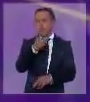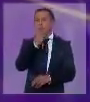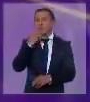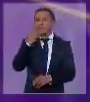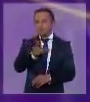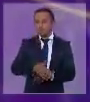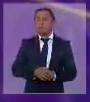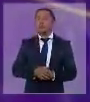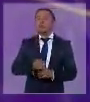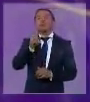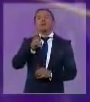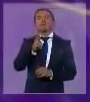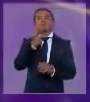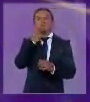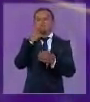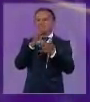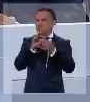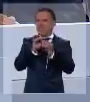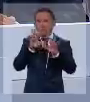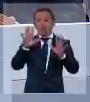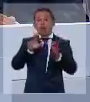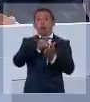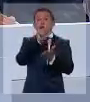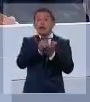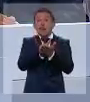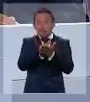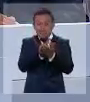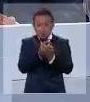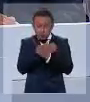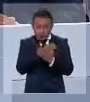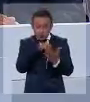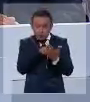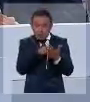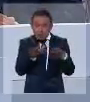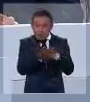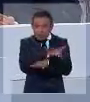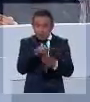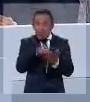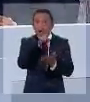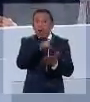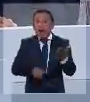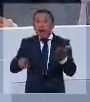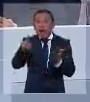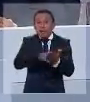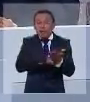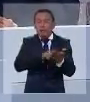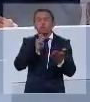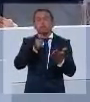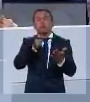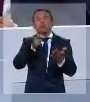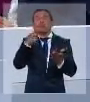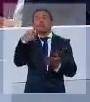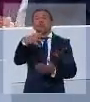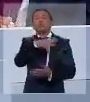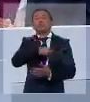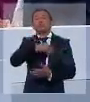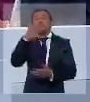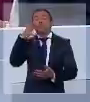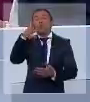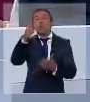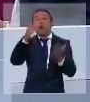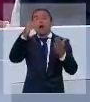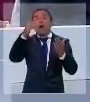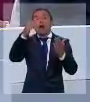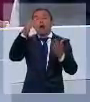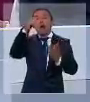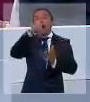claro, cancelar la reforma educativa implica cancelar el futuro de tus hijos. Implica echar por la borda la posibilidad